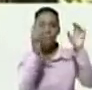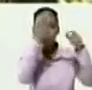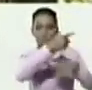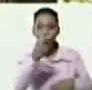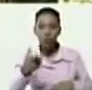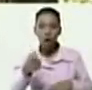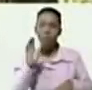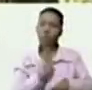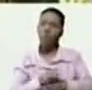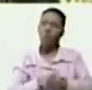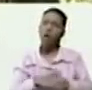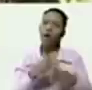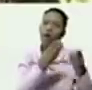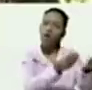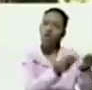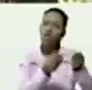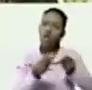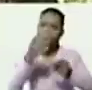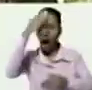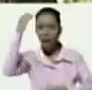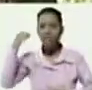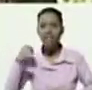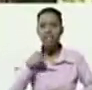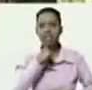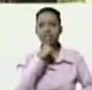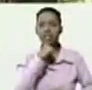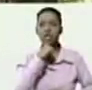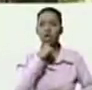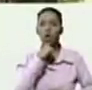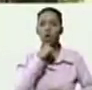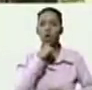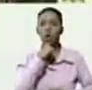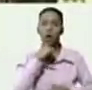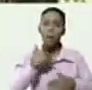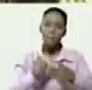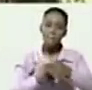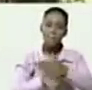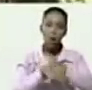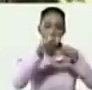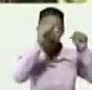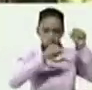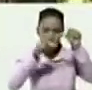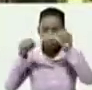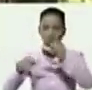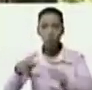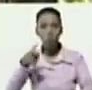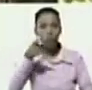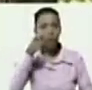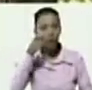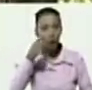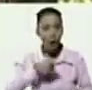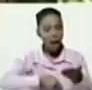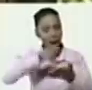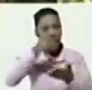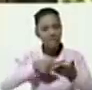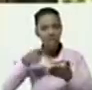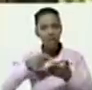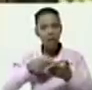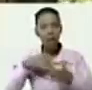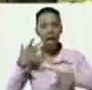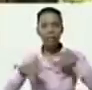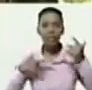¿Por qué no nos ofrecieron a Francisco de Miranda pasando revista, supervisando la firma del acto de la